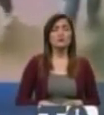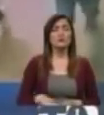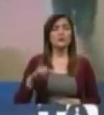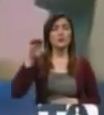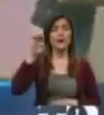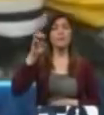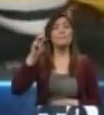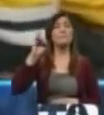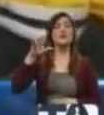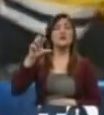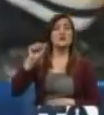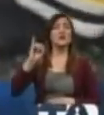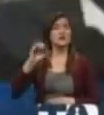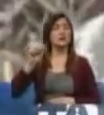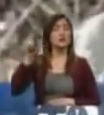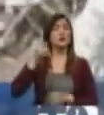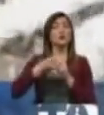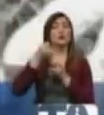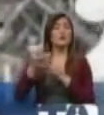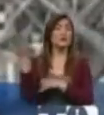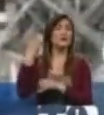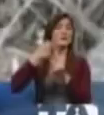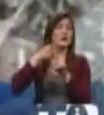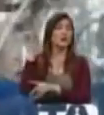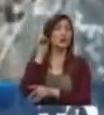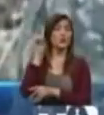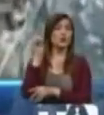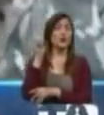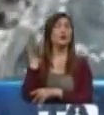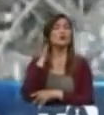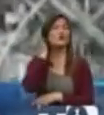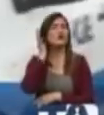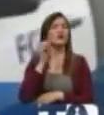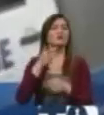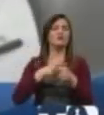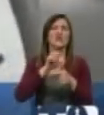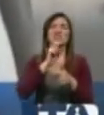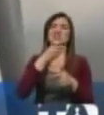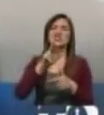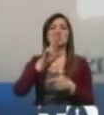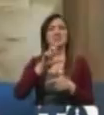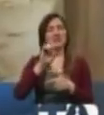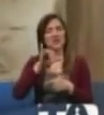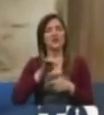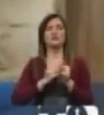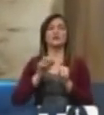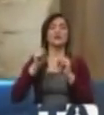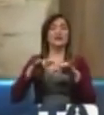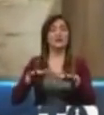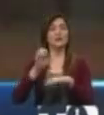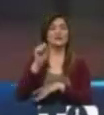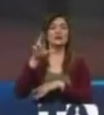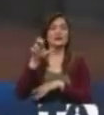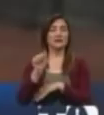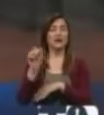Emilia solo es la última. En octubre hablábamos de Shirley y Alondra. En septiembre de Sara. En julio de Jennifer. En enero